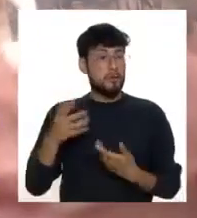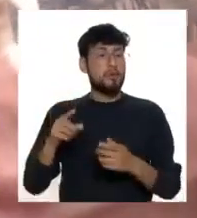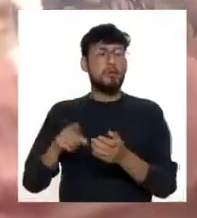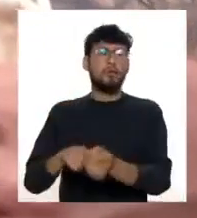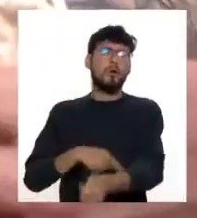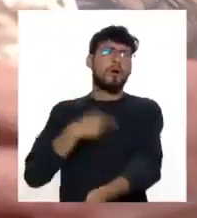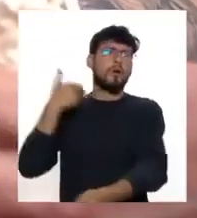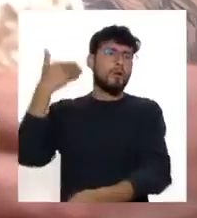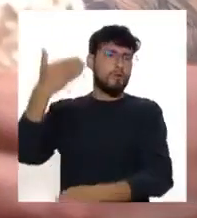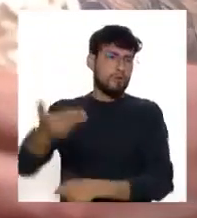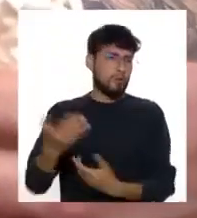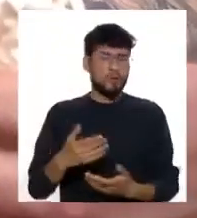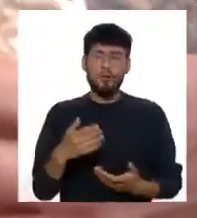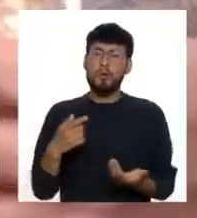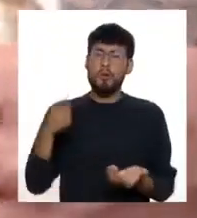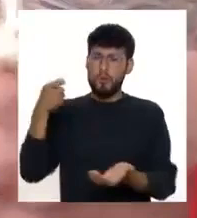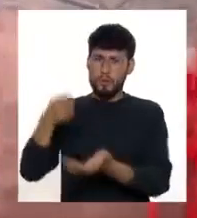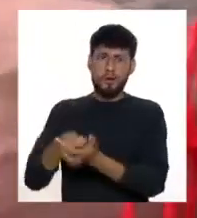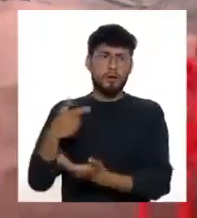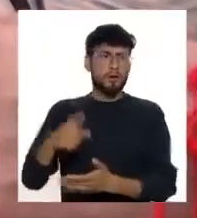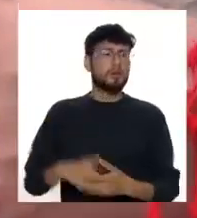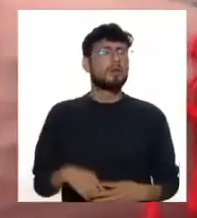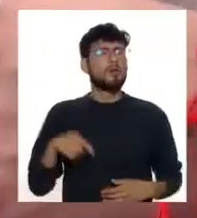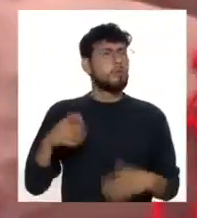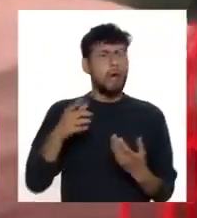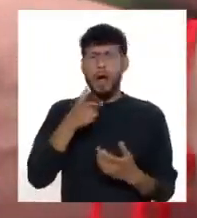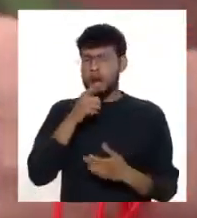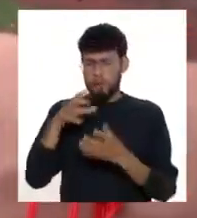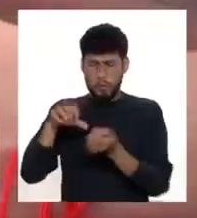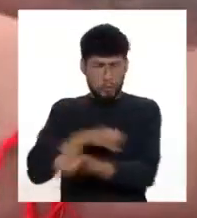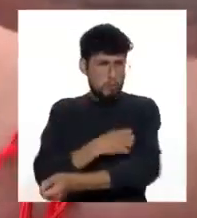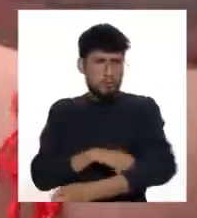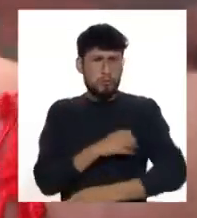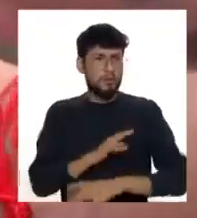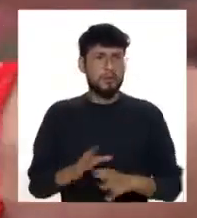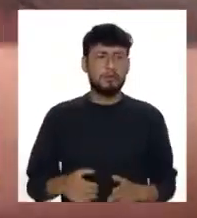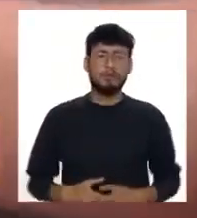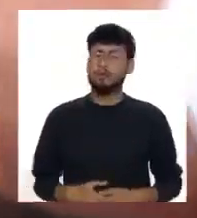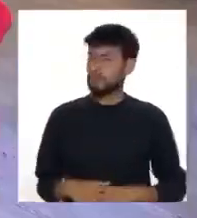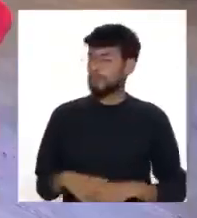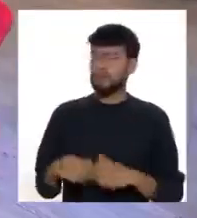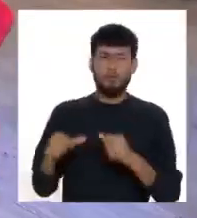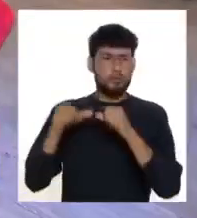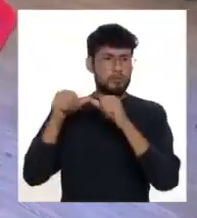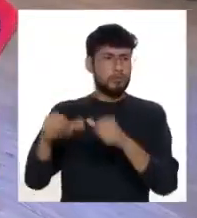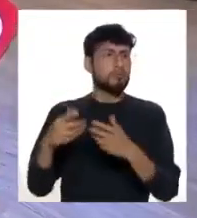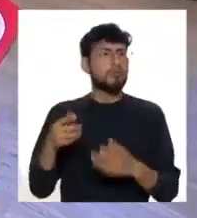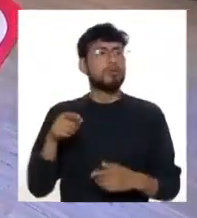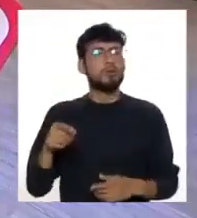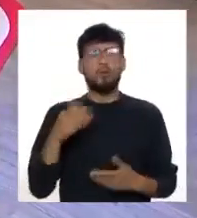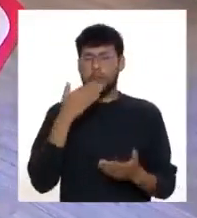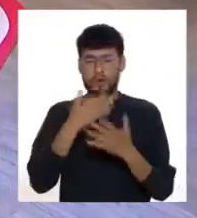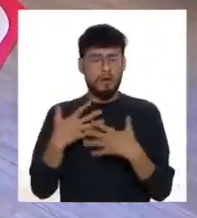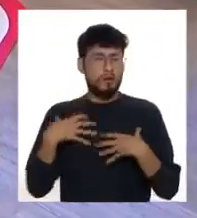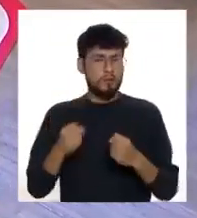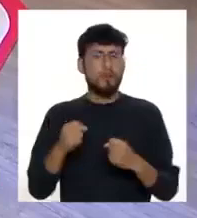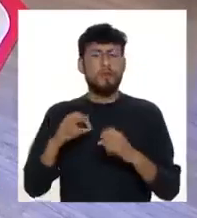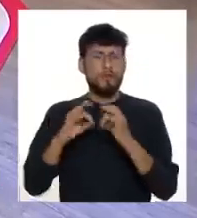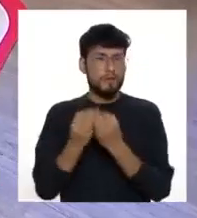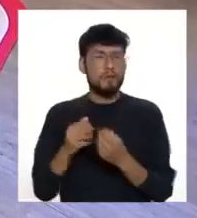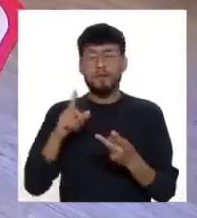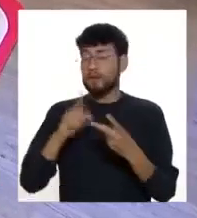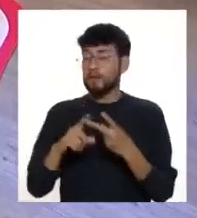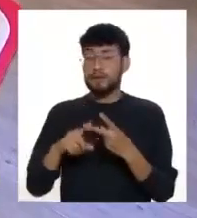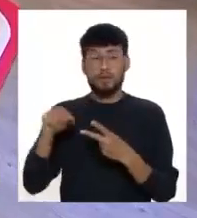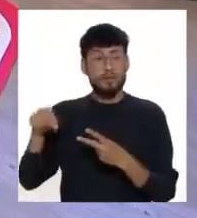largo plazo como si los ves como una inversión Y eso solo lo tienes que mojar y los plos en laina y nada más alergénico seguro para toda la familia